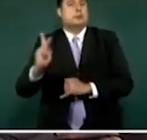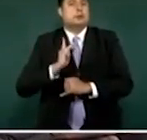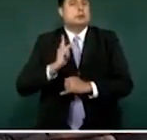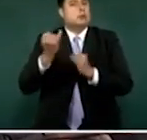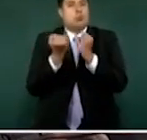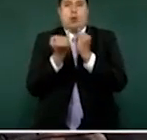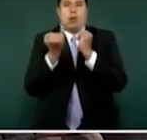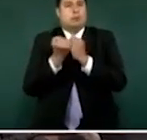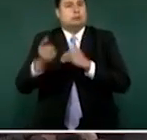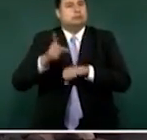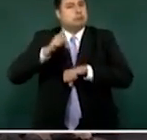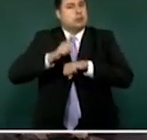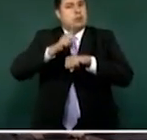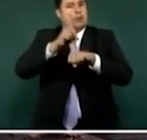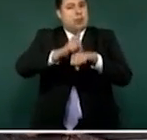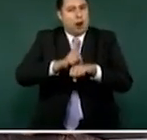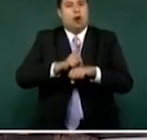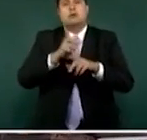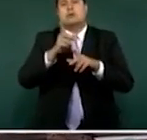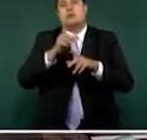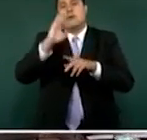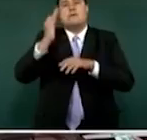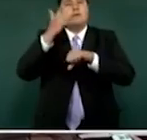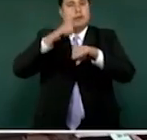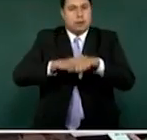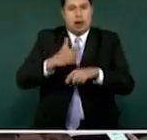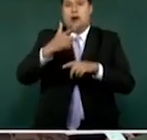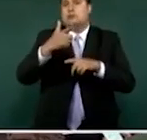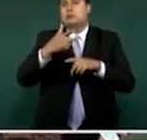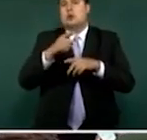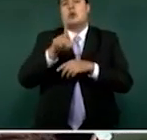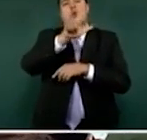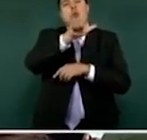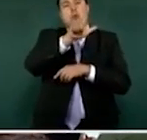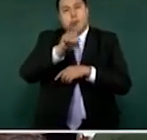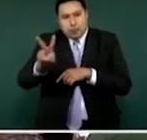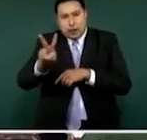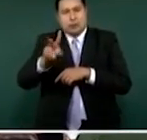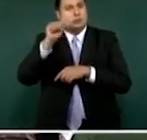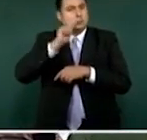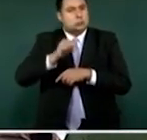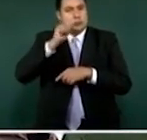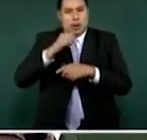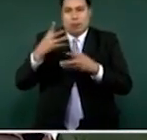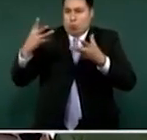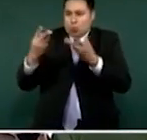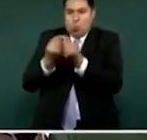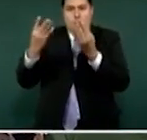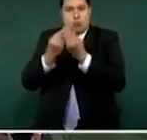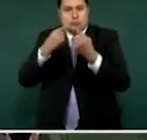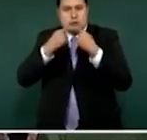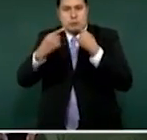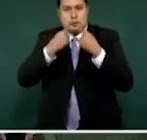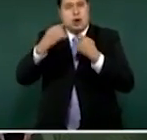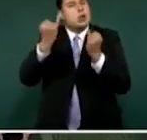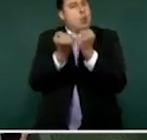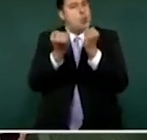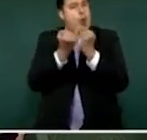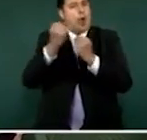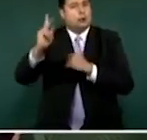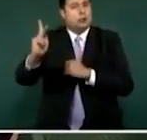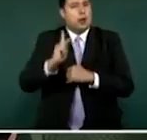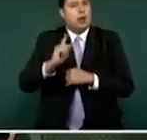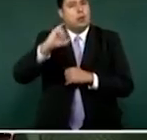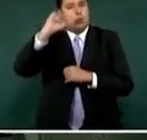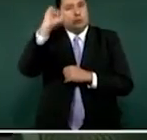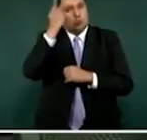los días a nivel federal, de lunes a viernes. Aquí en el caso de San Luis Potosí se